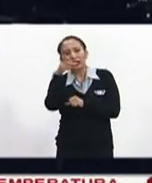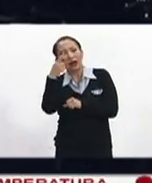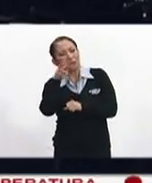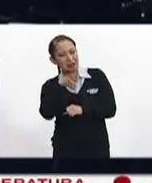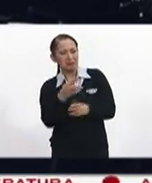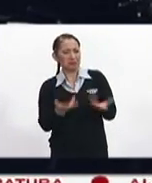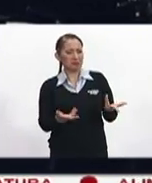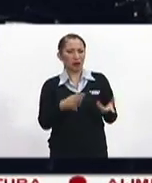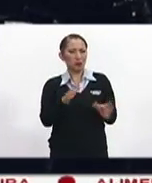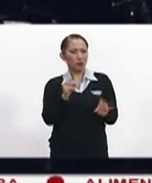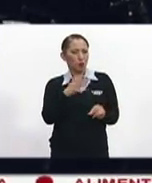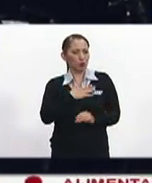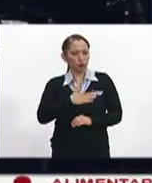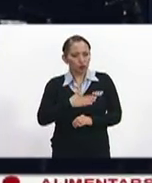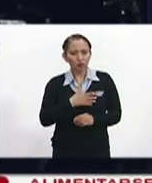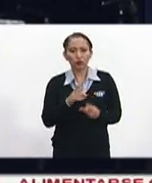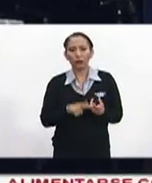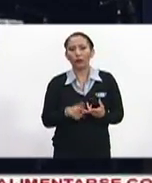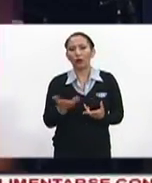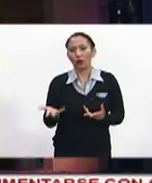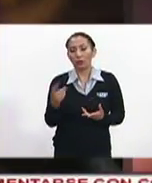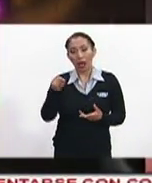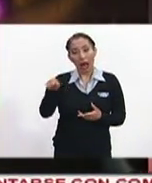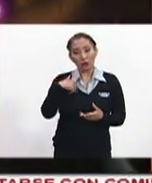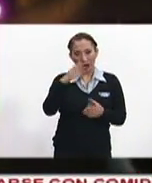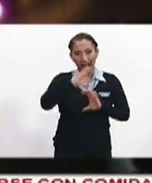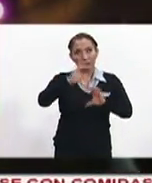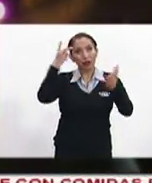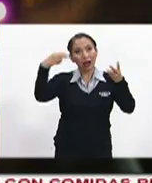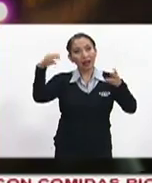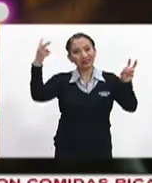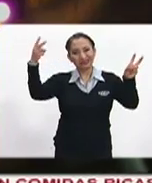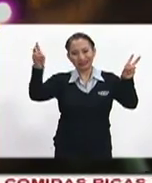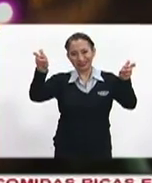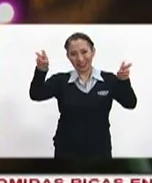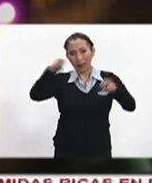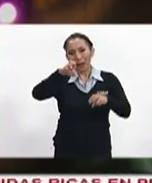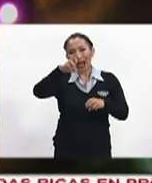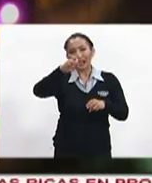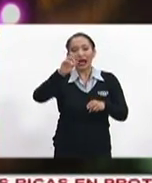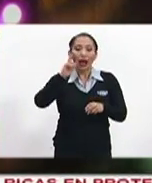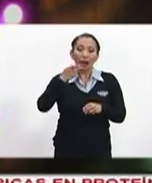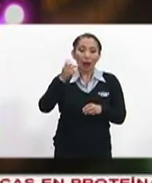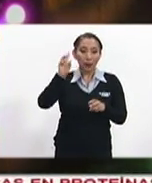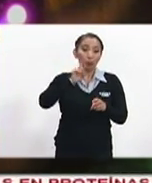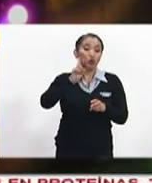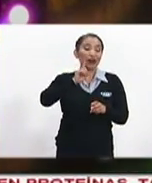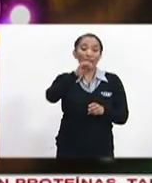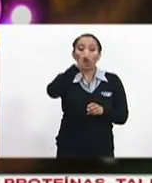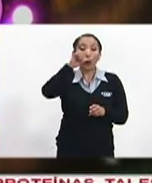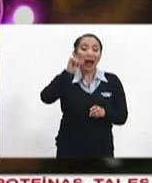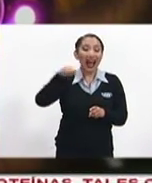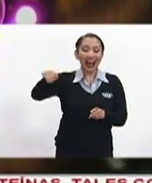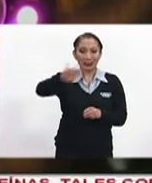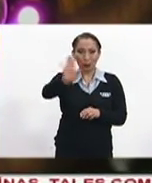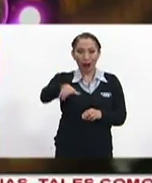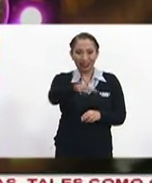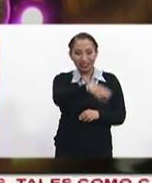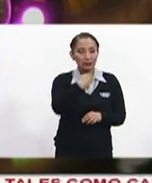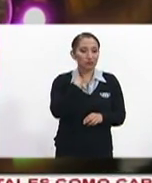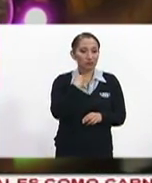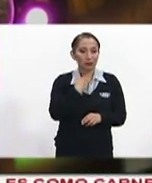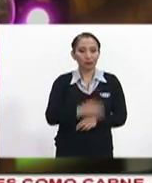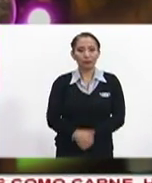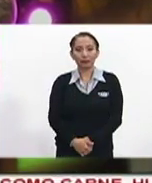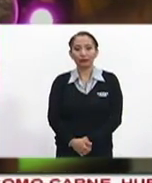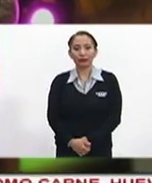parecía que no era justo, ¿no? Que por ahí está una canción que se llama María, ¿no? Que habla de las muertas de Juárez y en general de los feminicidios,